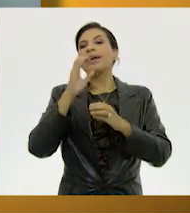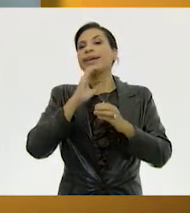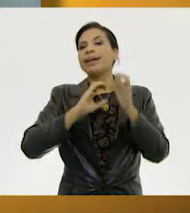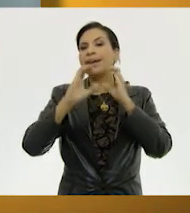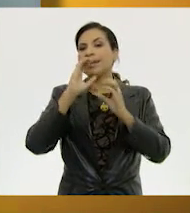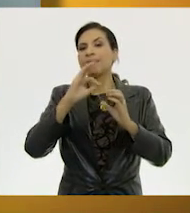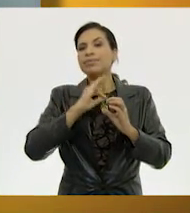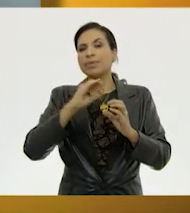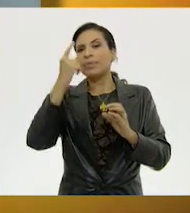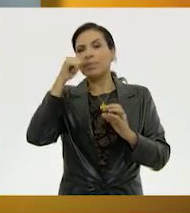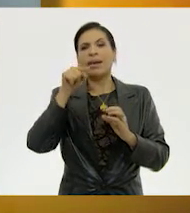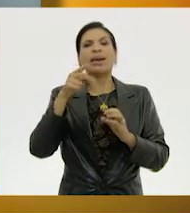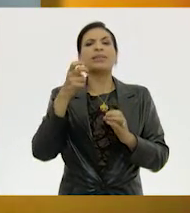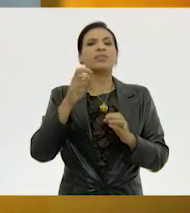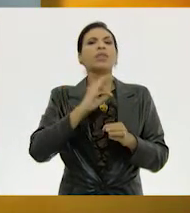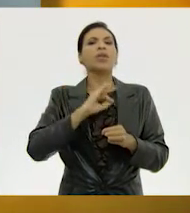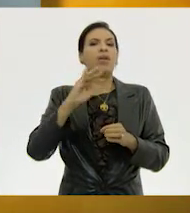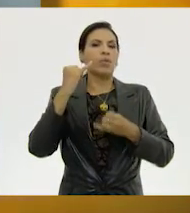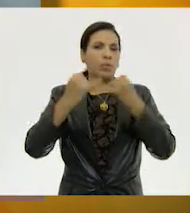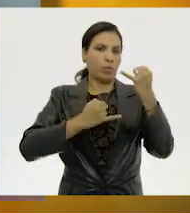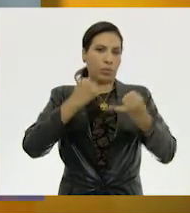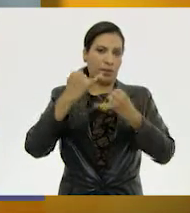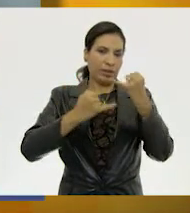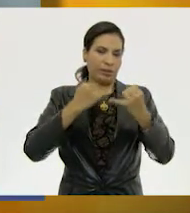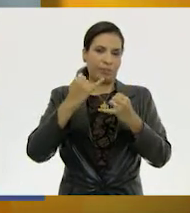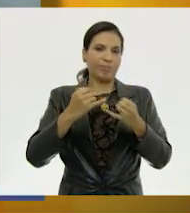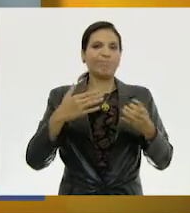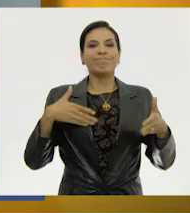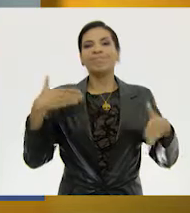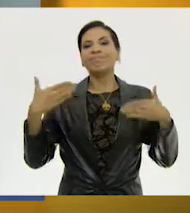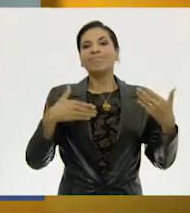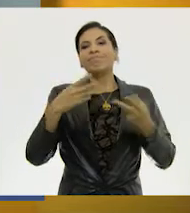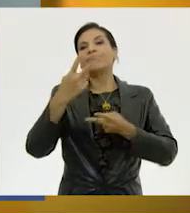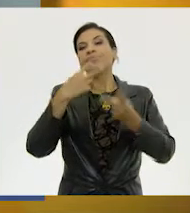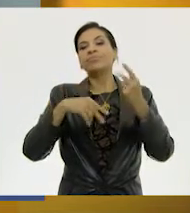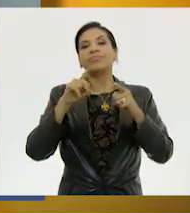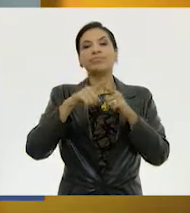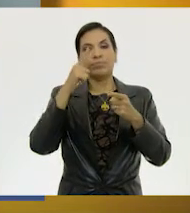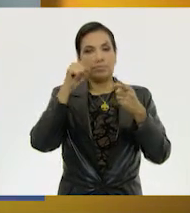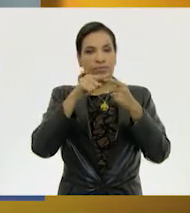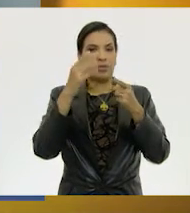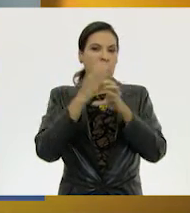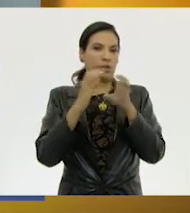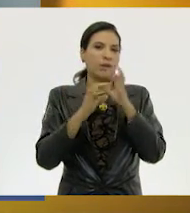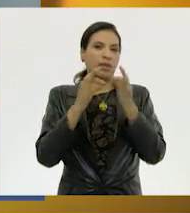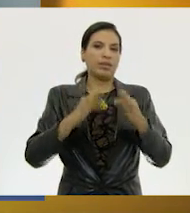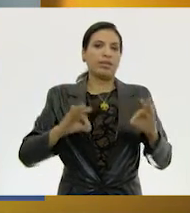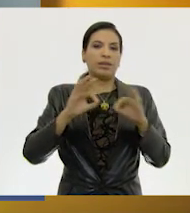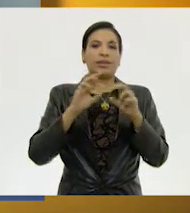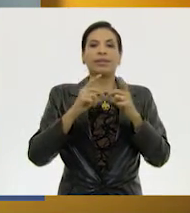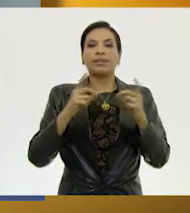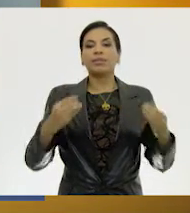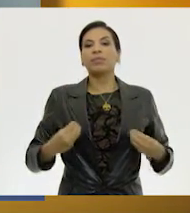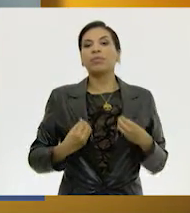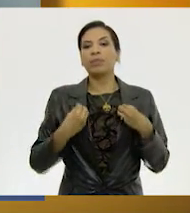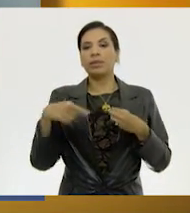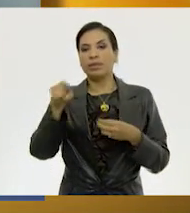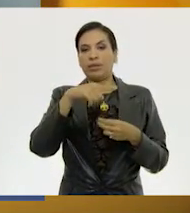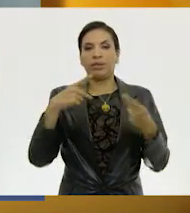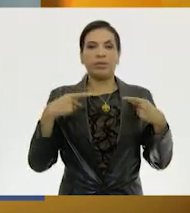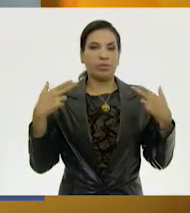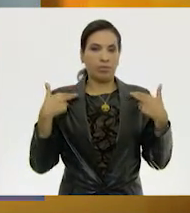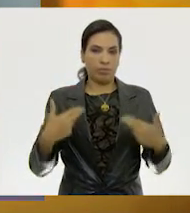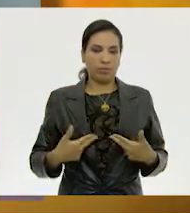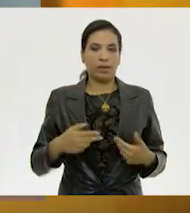para convertir ese momento en un juego agradable. El juego constituye un elemento muy importante en el desarrollo y vida de los seres